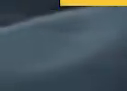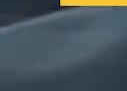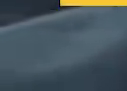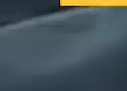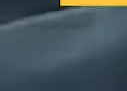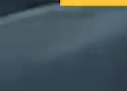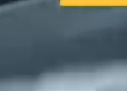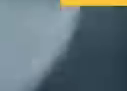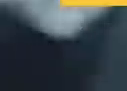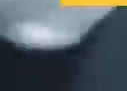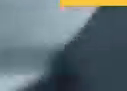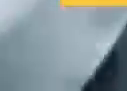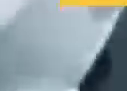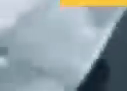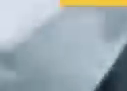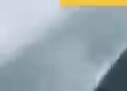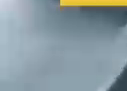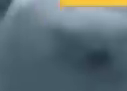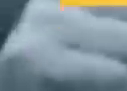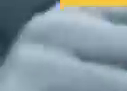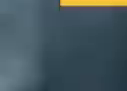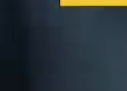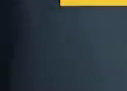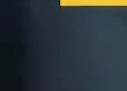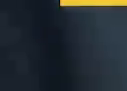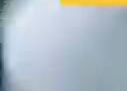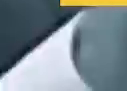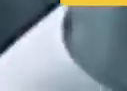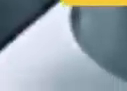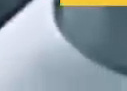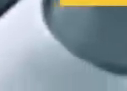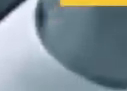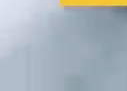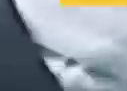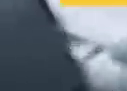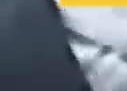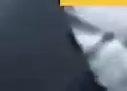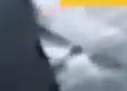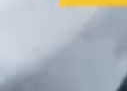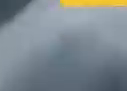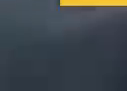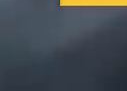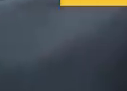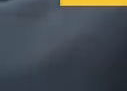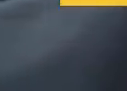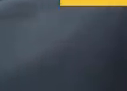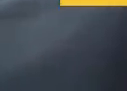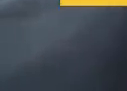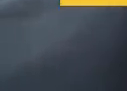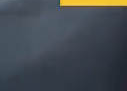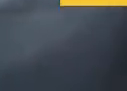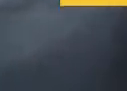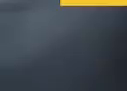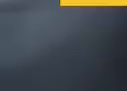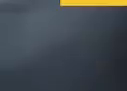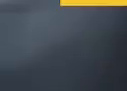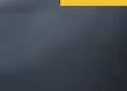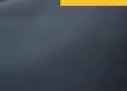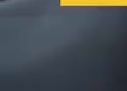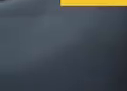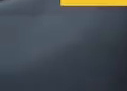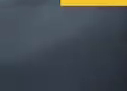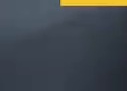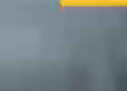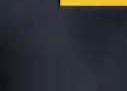es posible! ¡Pero no te vas a llevar ni el país, ni tampoco el futuro de nuestra familia y de